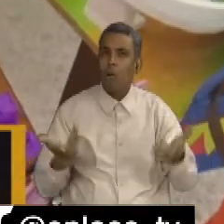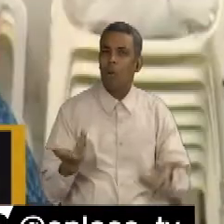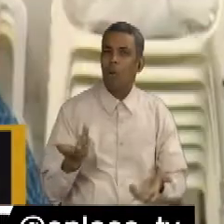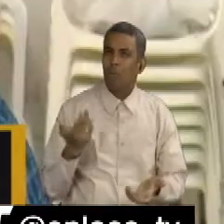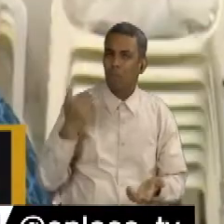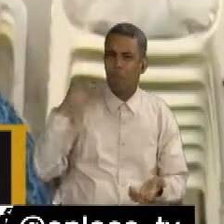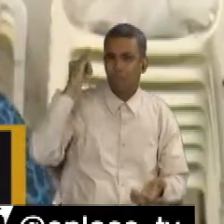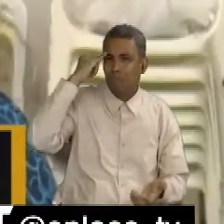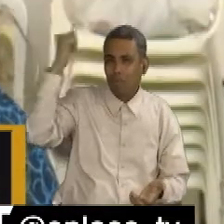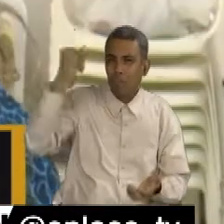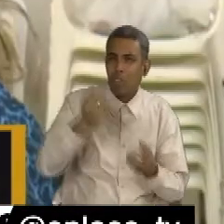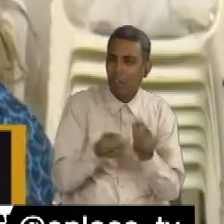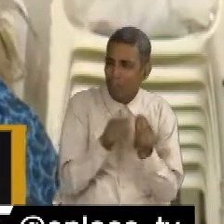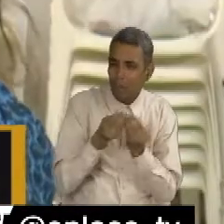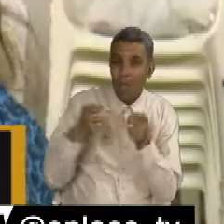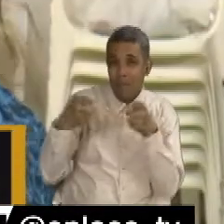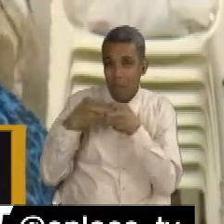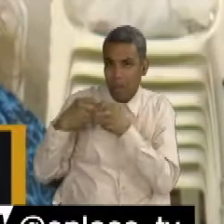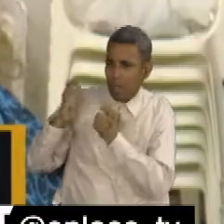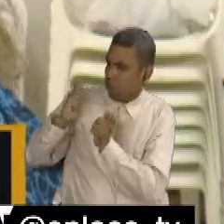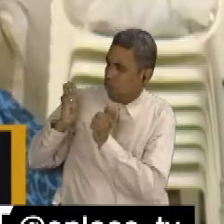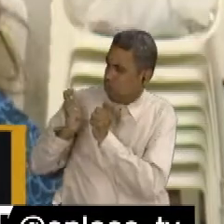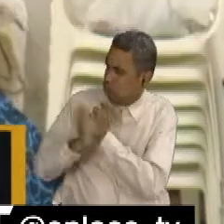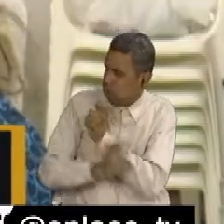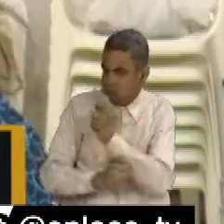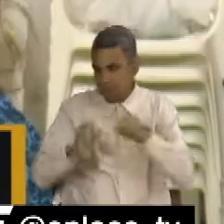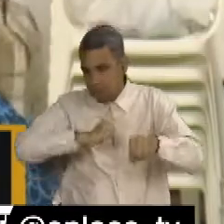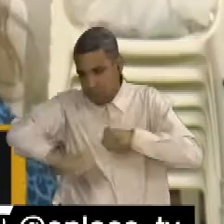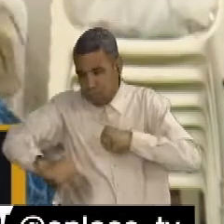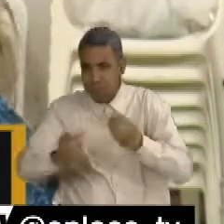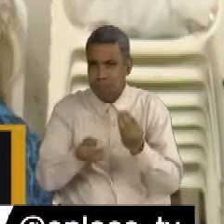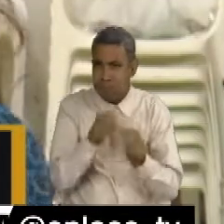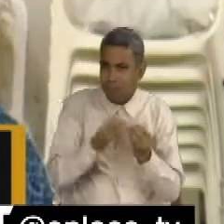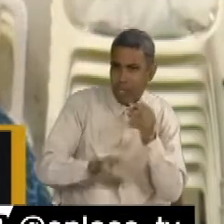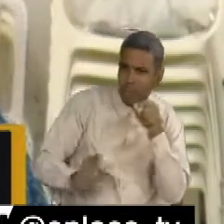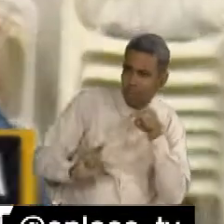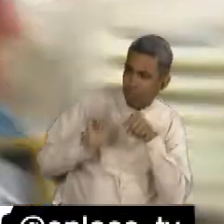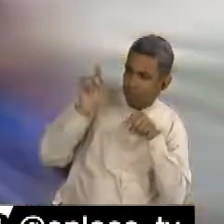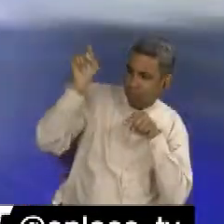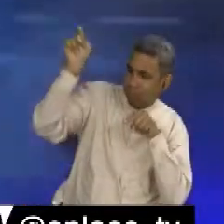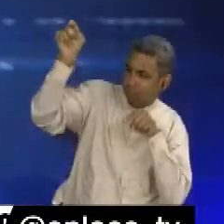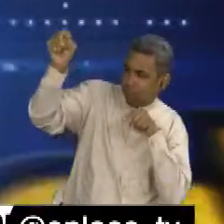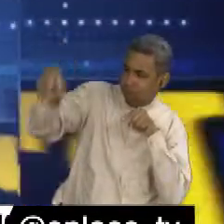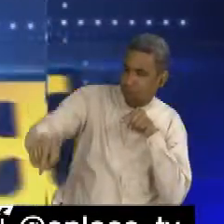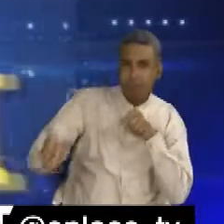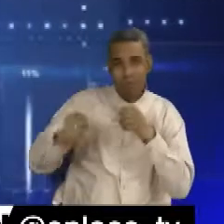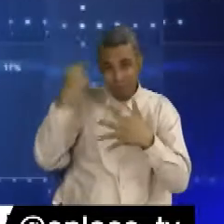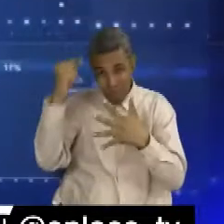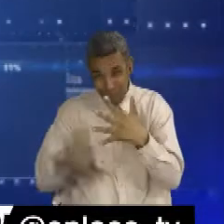procesos de materiales y obviamente la aplicación de la física. Por eso se le llama tecnología educativa.